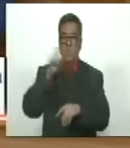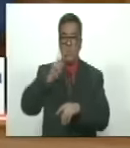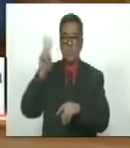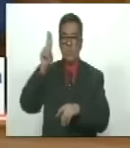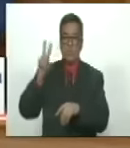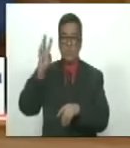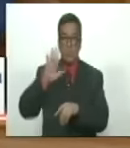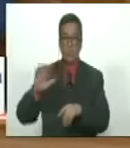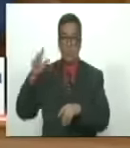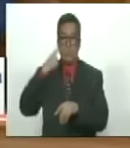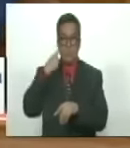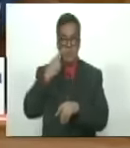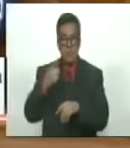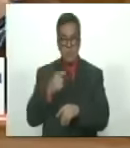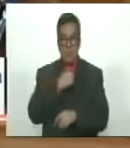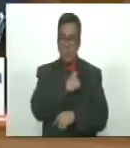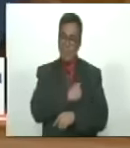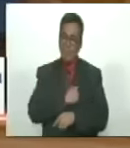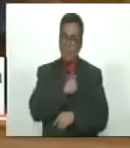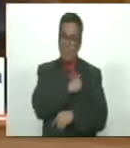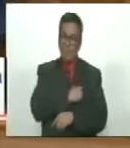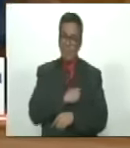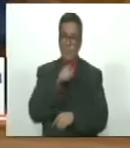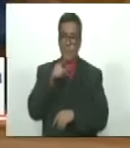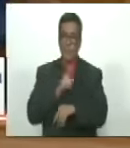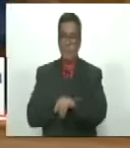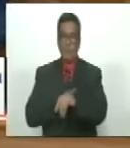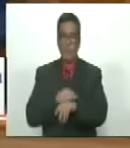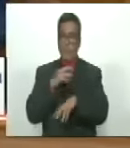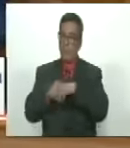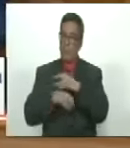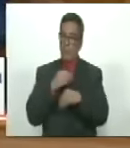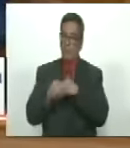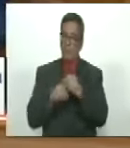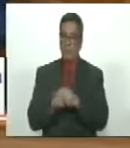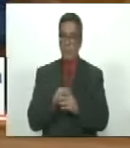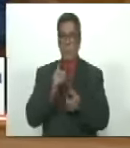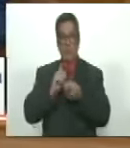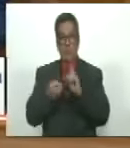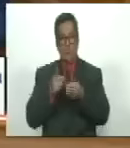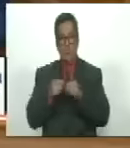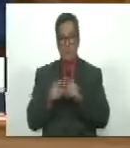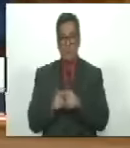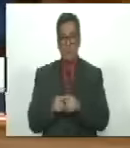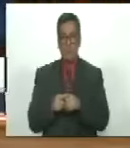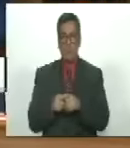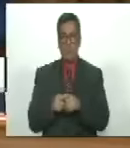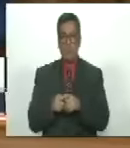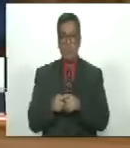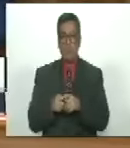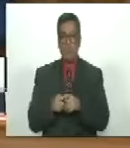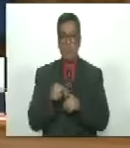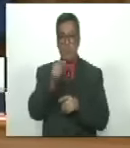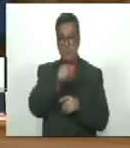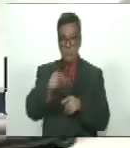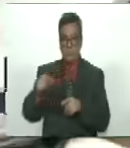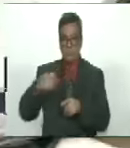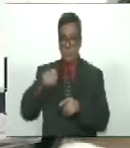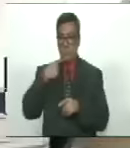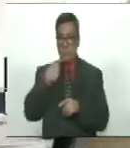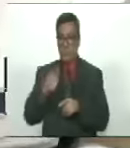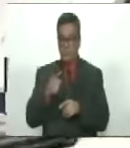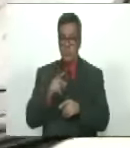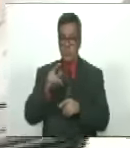República. Hemos visto, lamentablemente, muy recientemente, cómo algunas personas que se hacen llamar